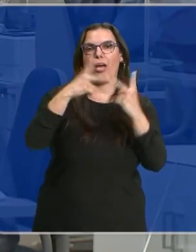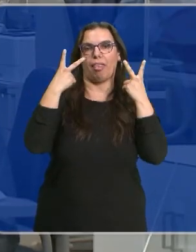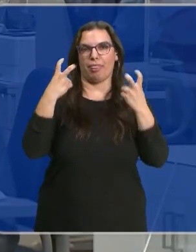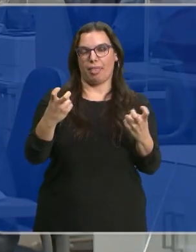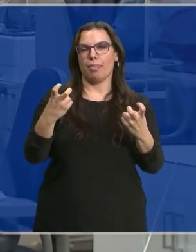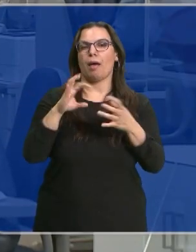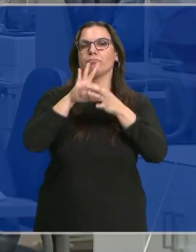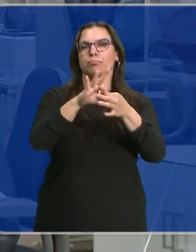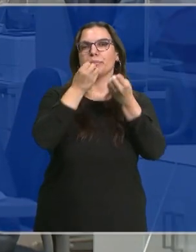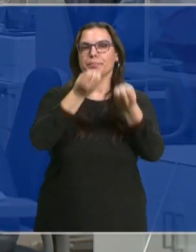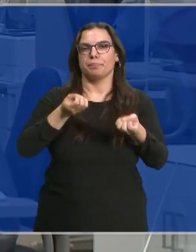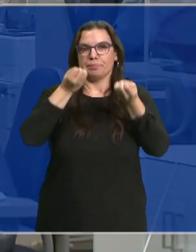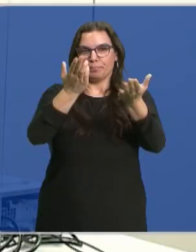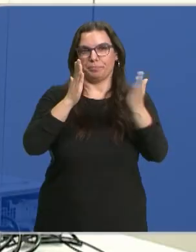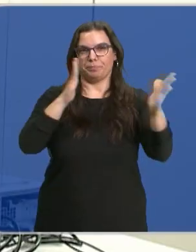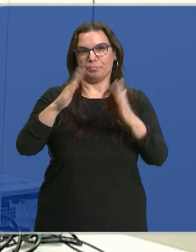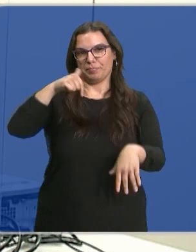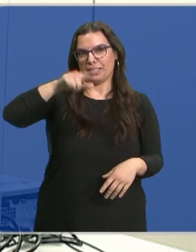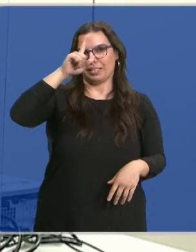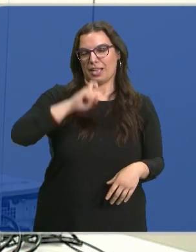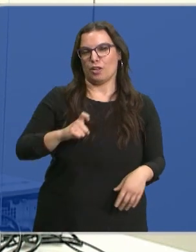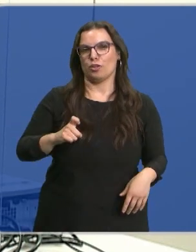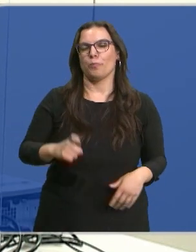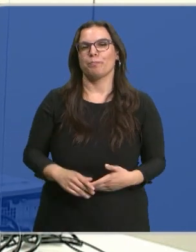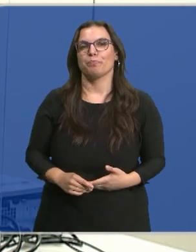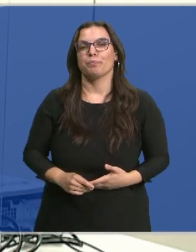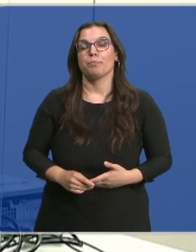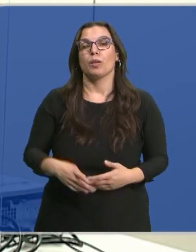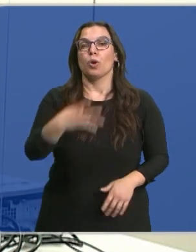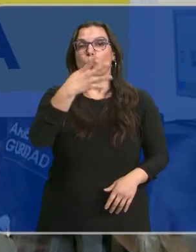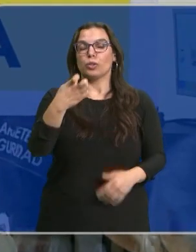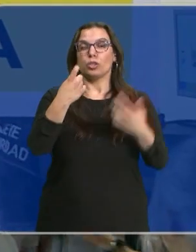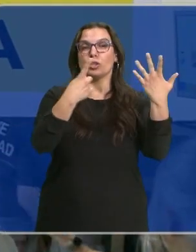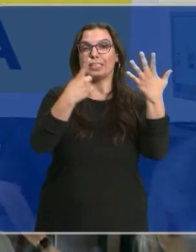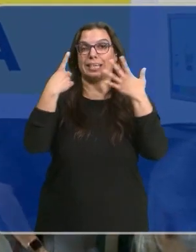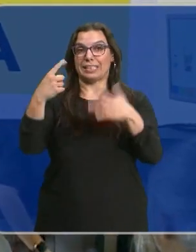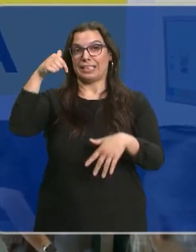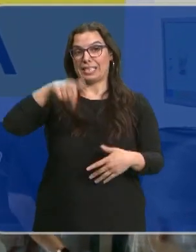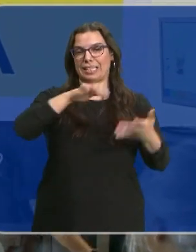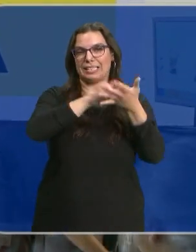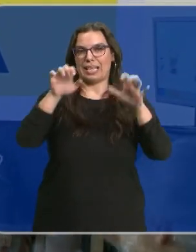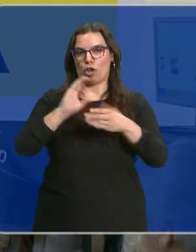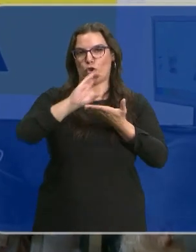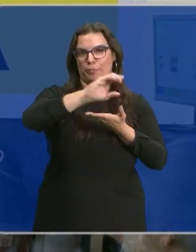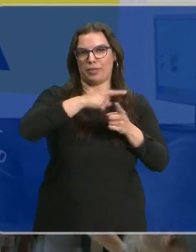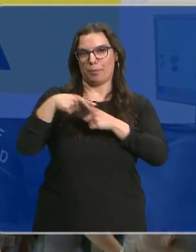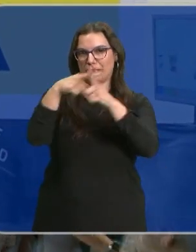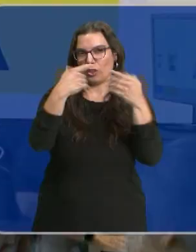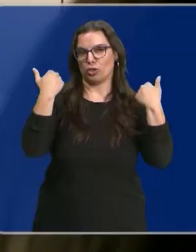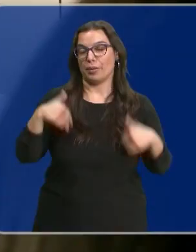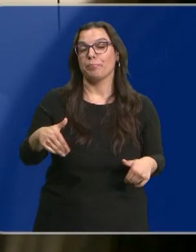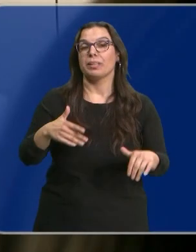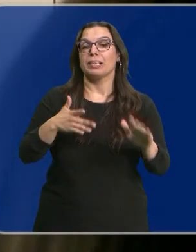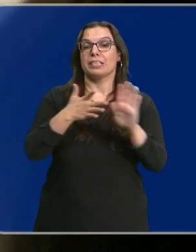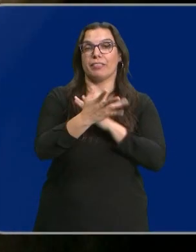Hacienda correspondientes a la campaña de la renta de 2022 466 en Castilla y León. Es